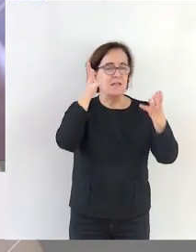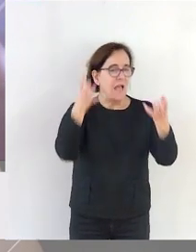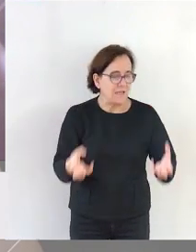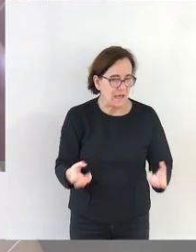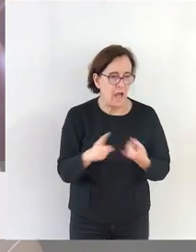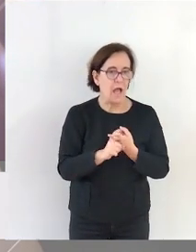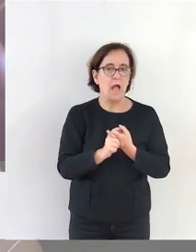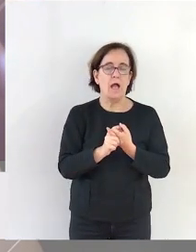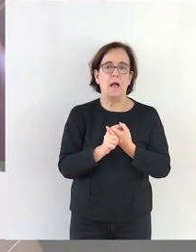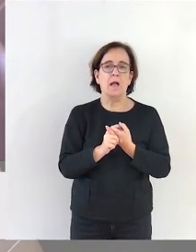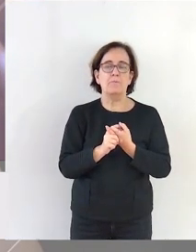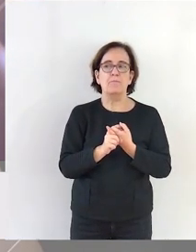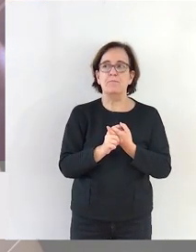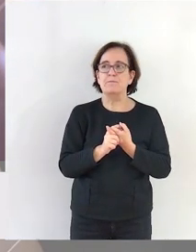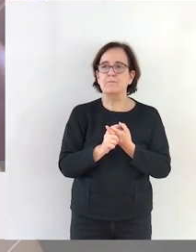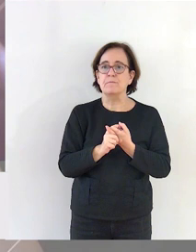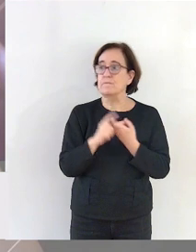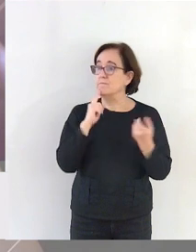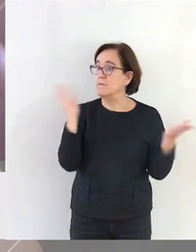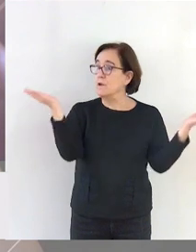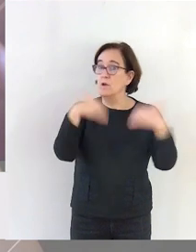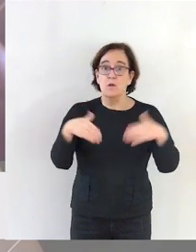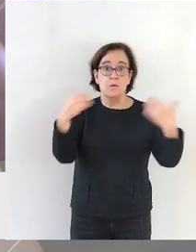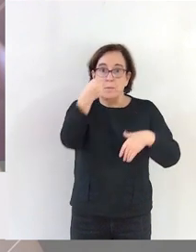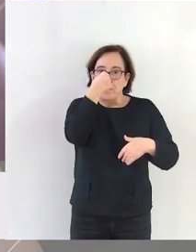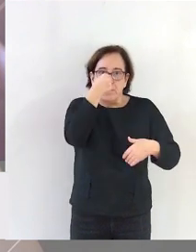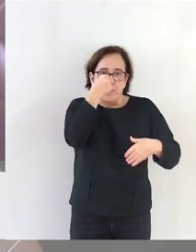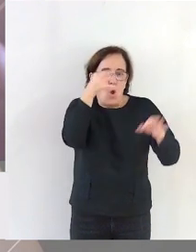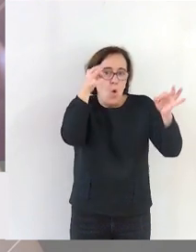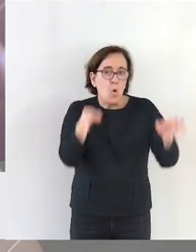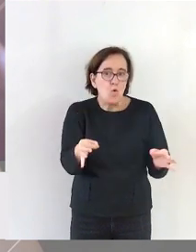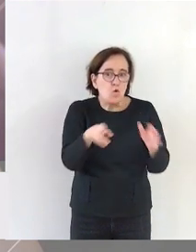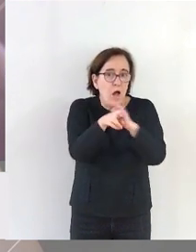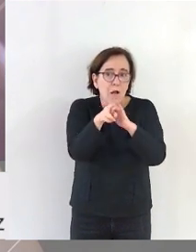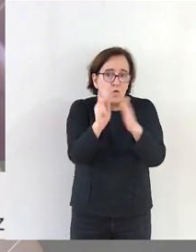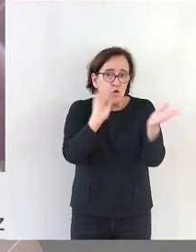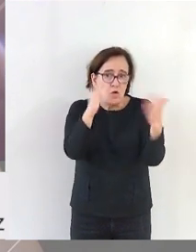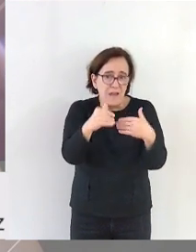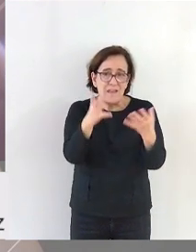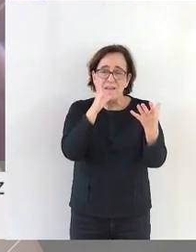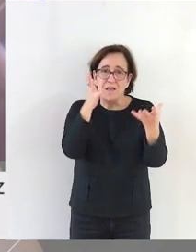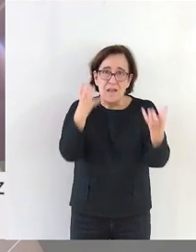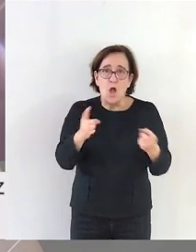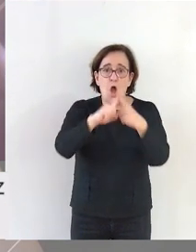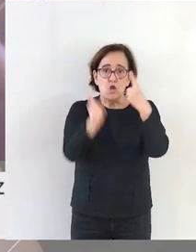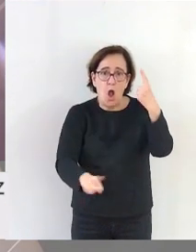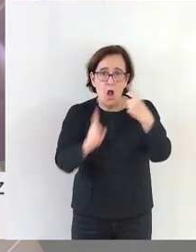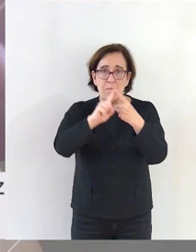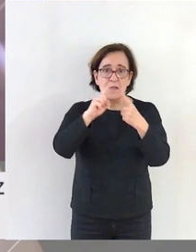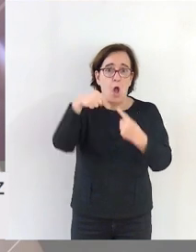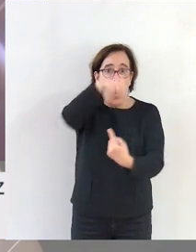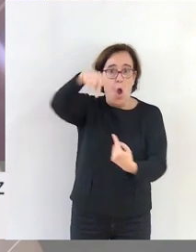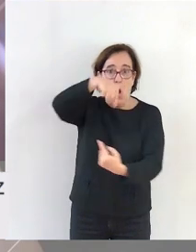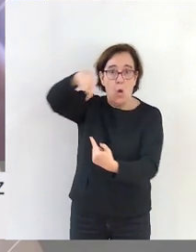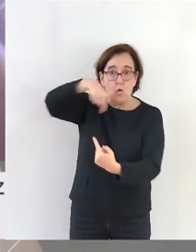las eh la escasez de de recursos son las sequías las mentas tropicales son los huracanes y